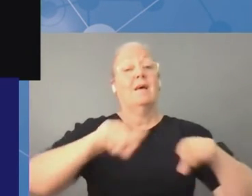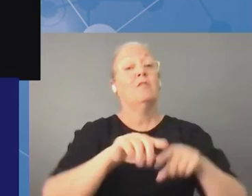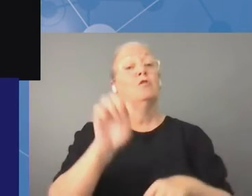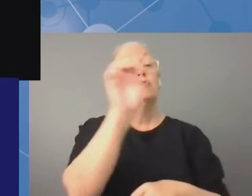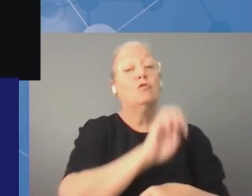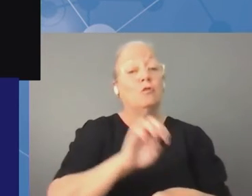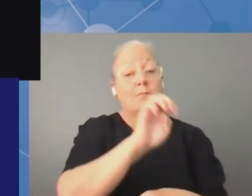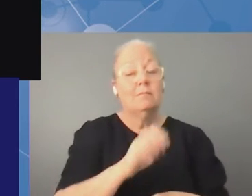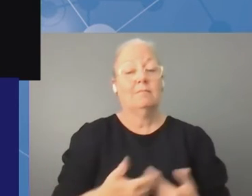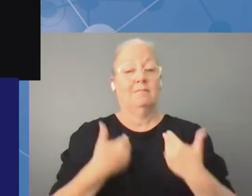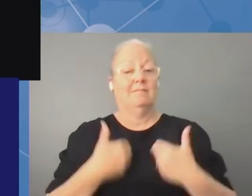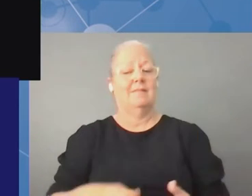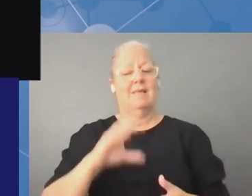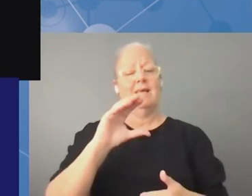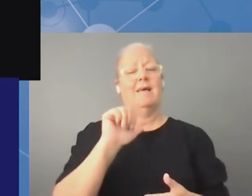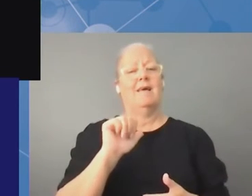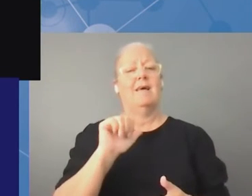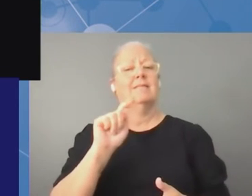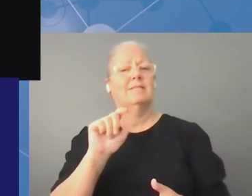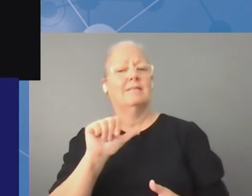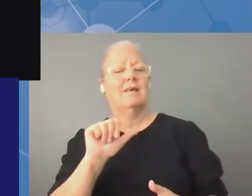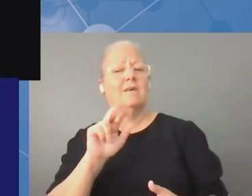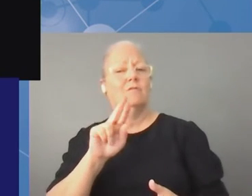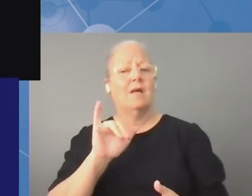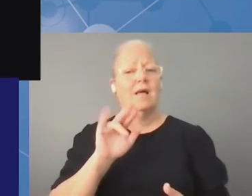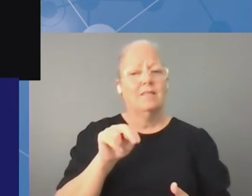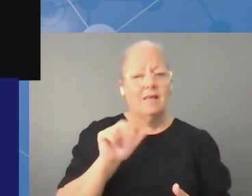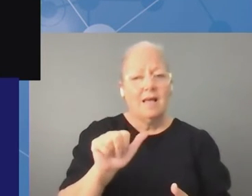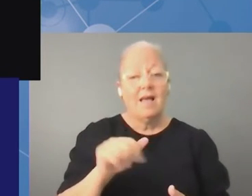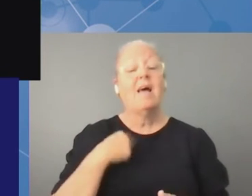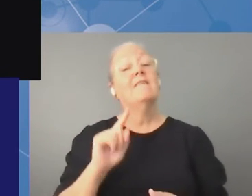soy representante de la delegación de los